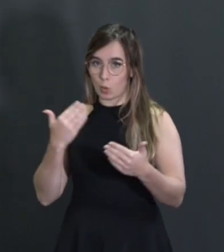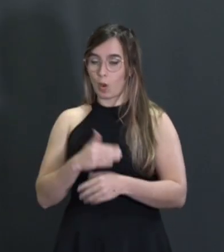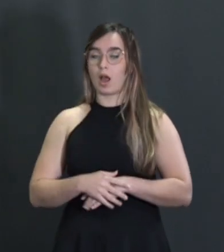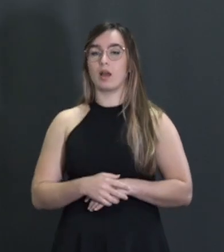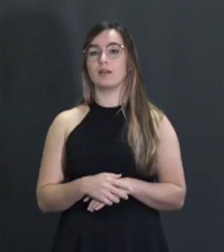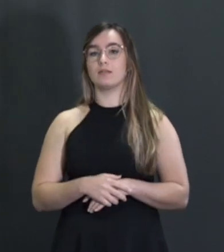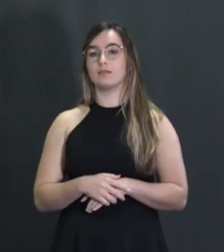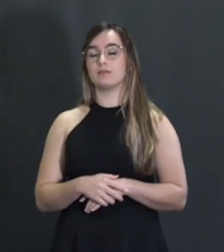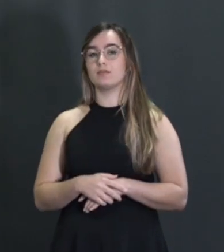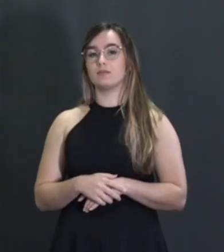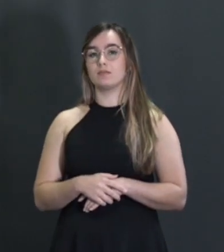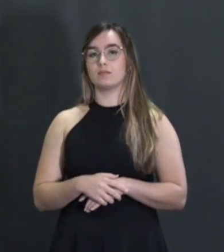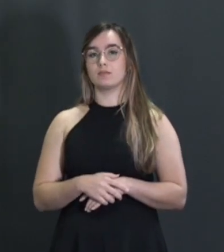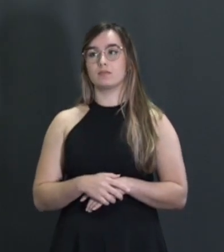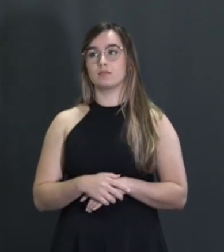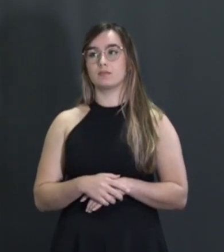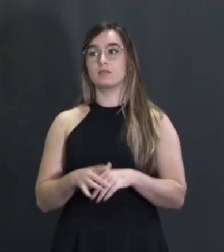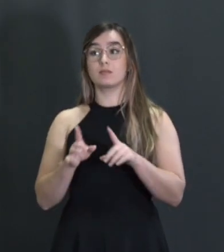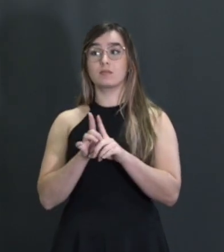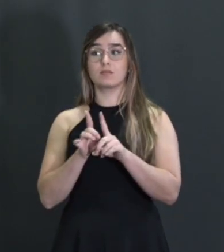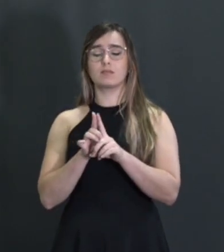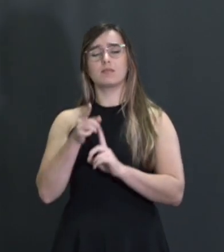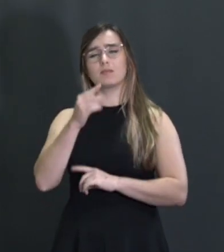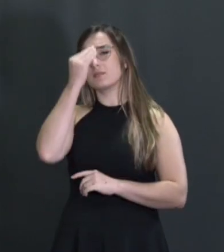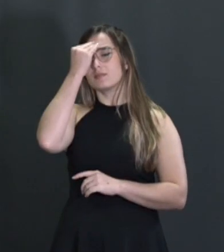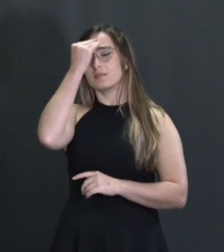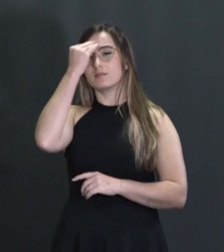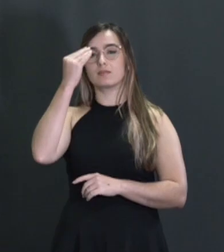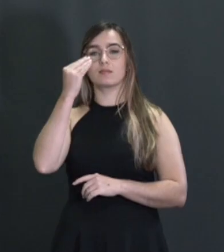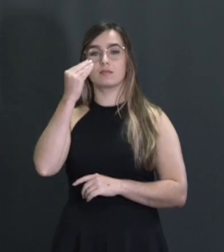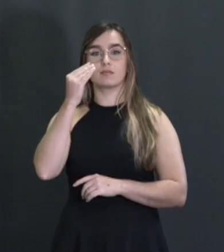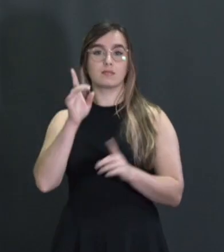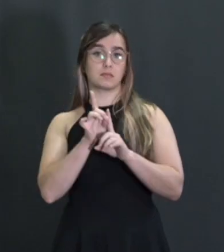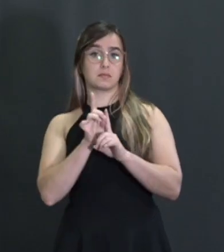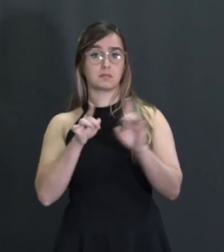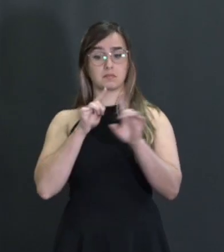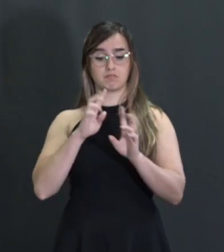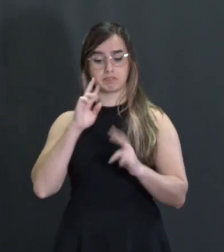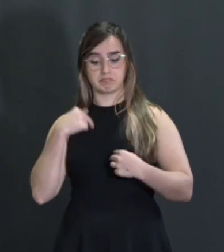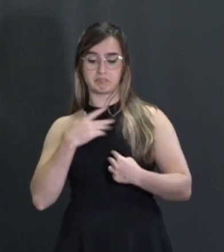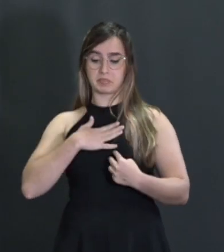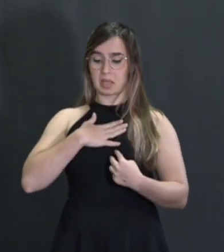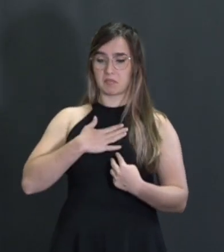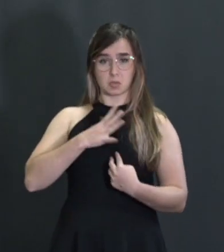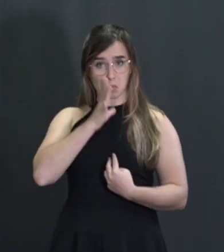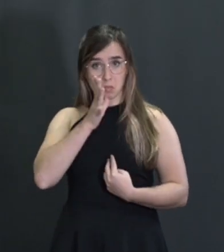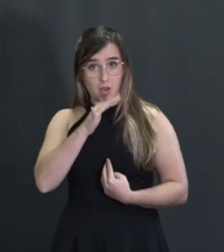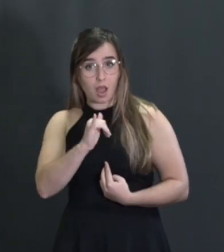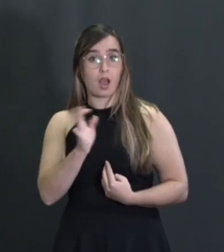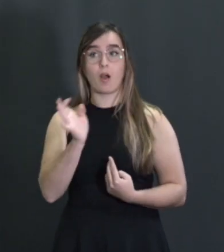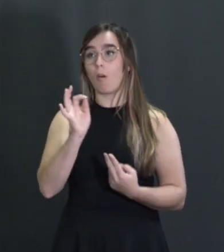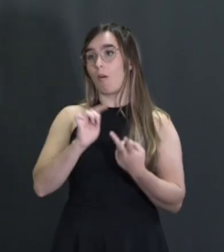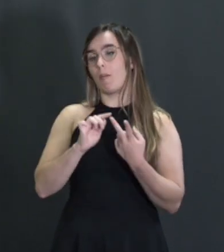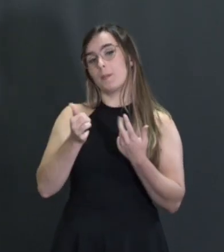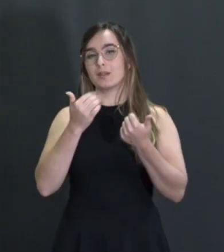¿Crees que hay motivos para estar satisfechos? ¿Crees que es una